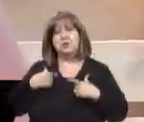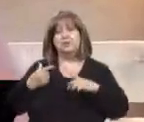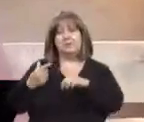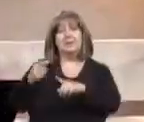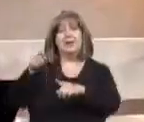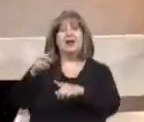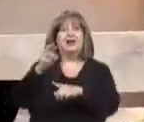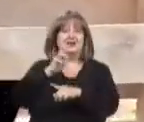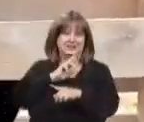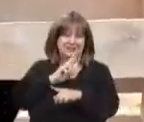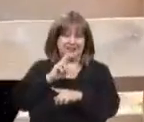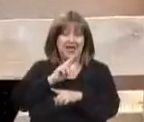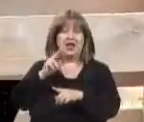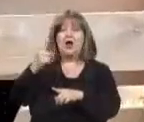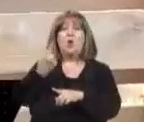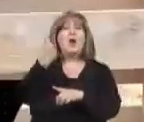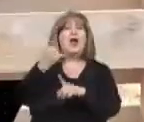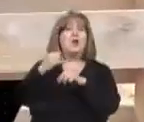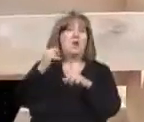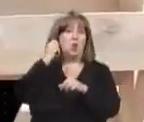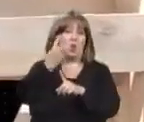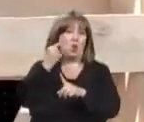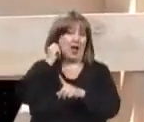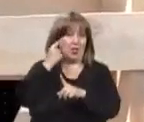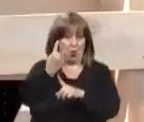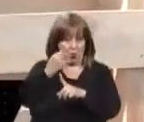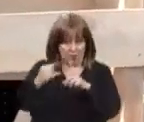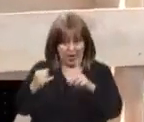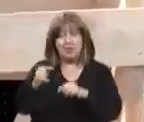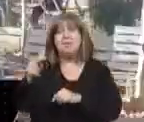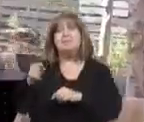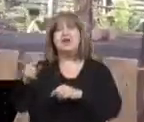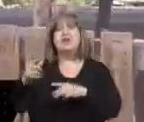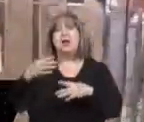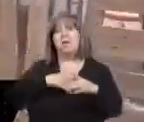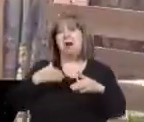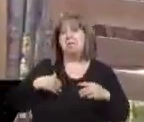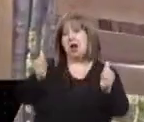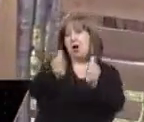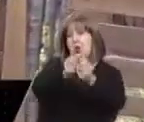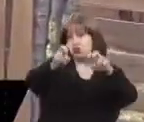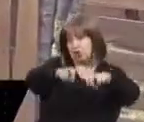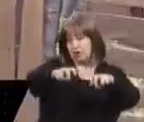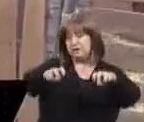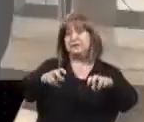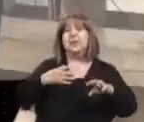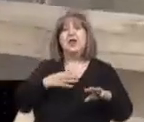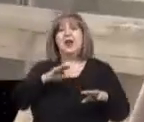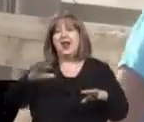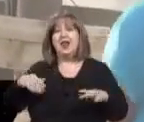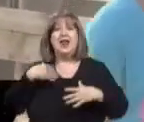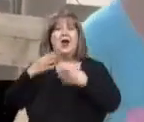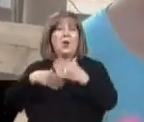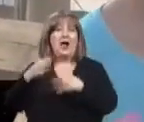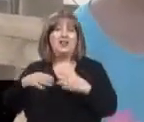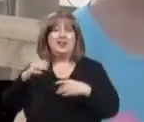que la mi sobrina de un año y medio estaba con su mamá sentada acá y la nena Estaba